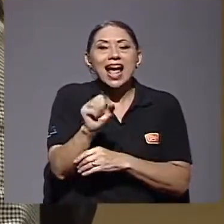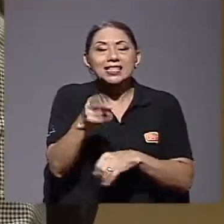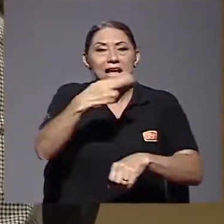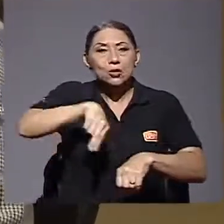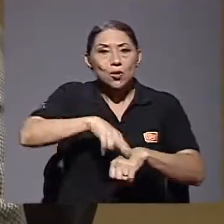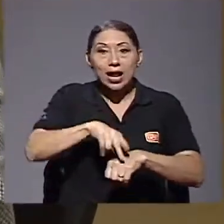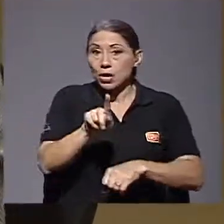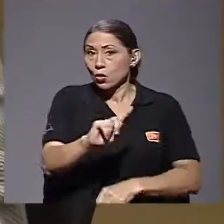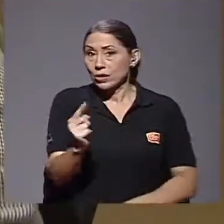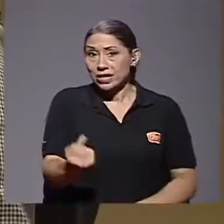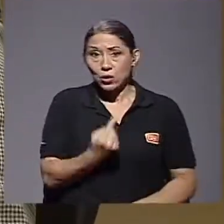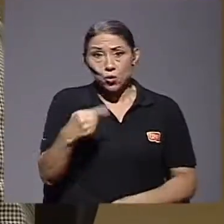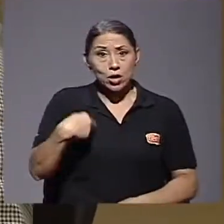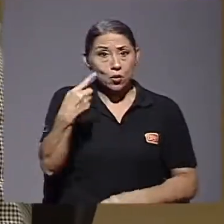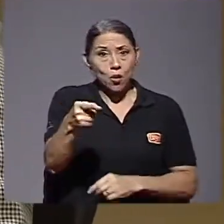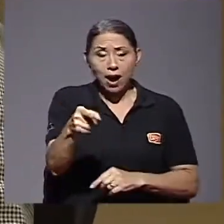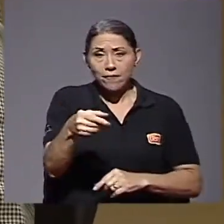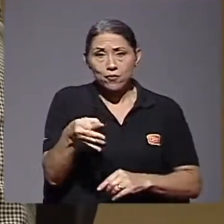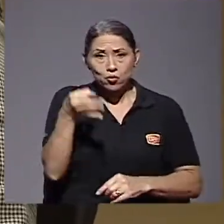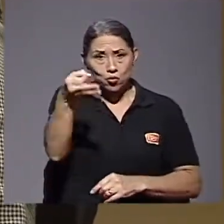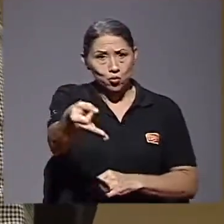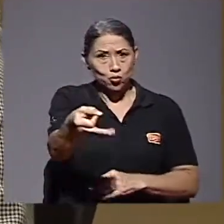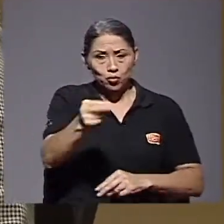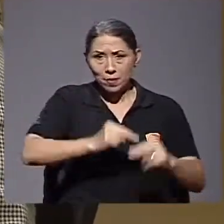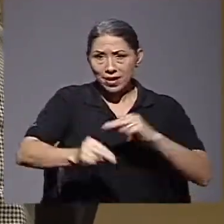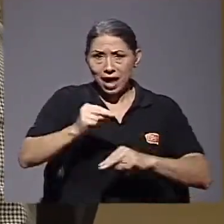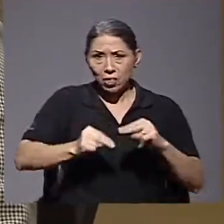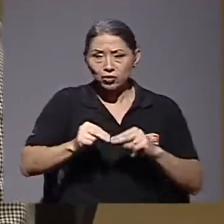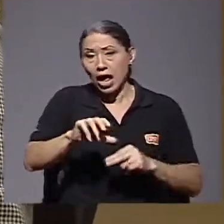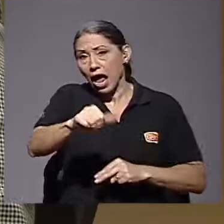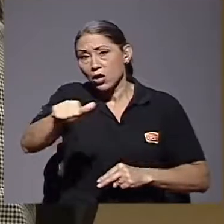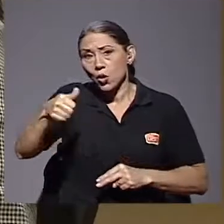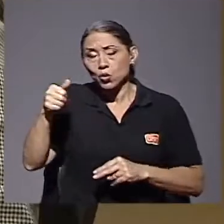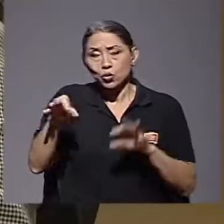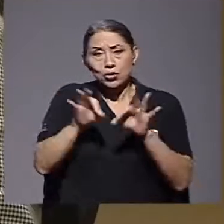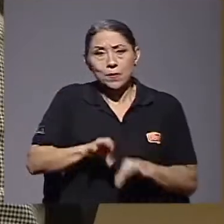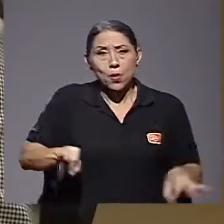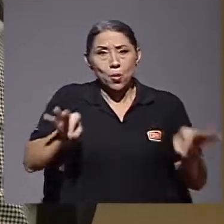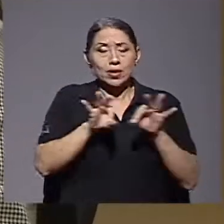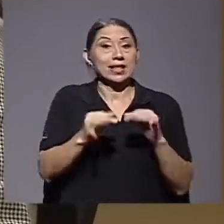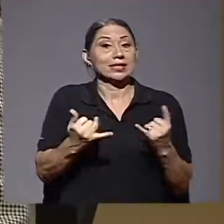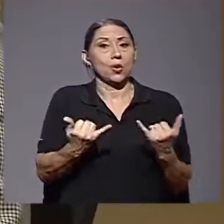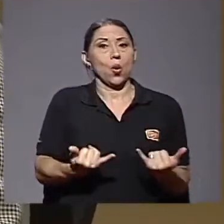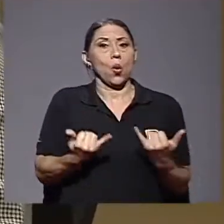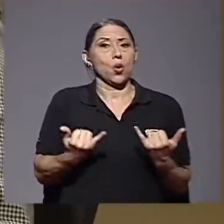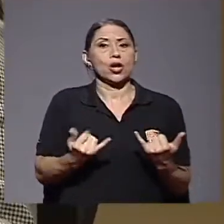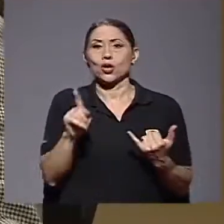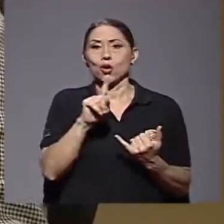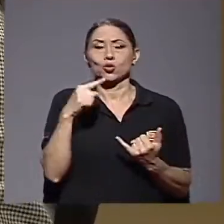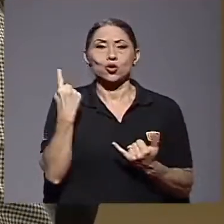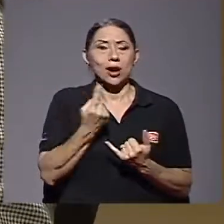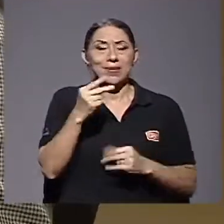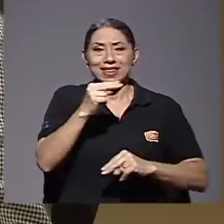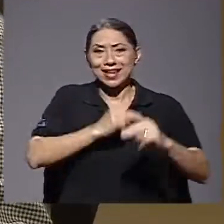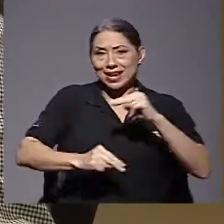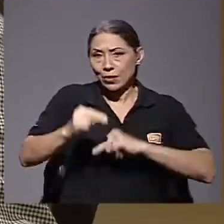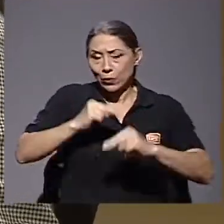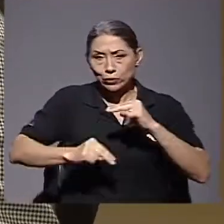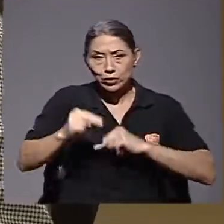a futuros, hay otros mercados a futuros importantes y hoy día no solamente negocian